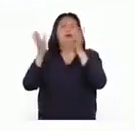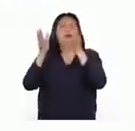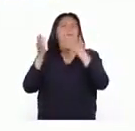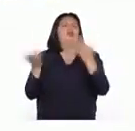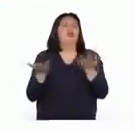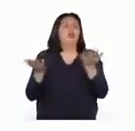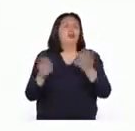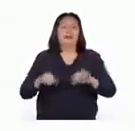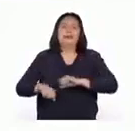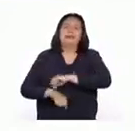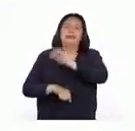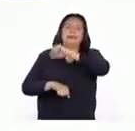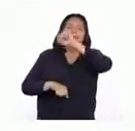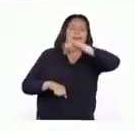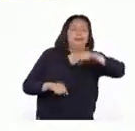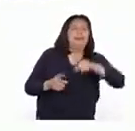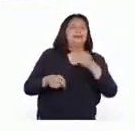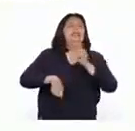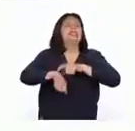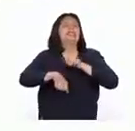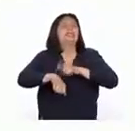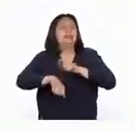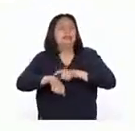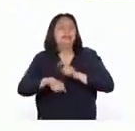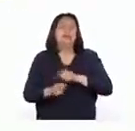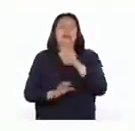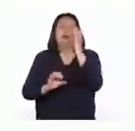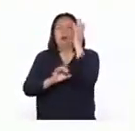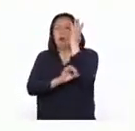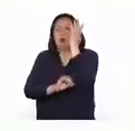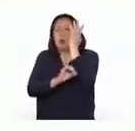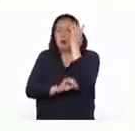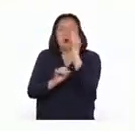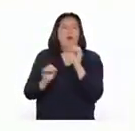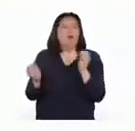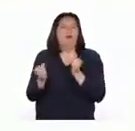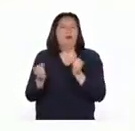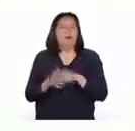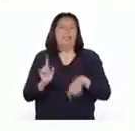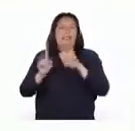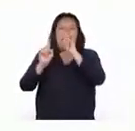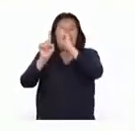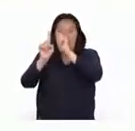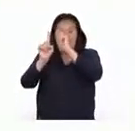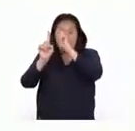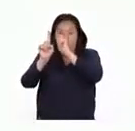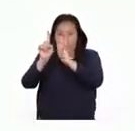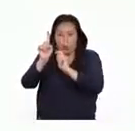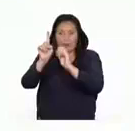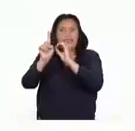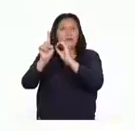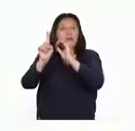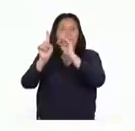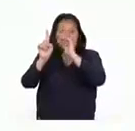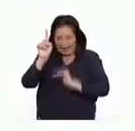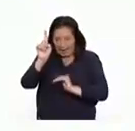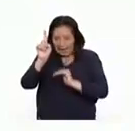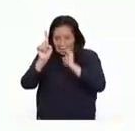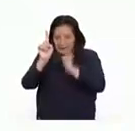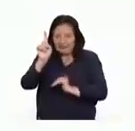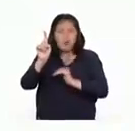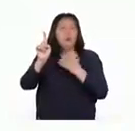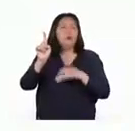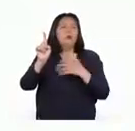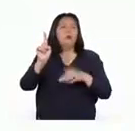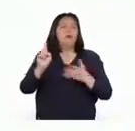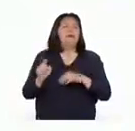las regiones altoandinas en periodos de otoño e invierno. La temperatura desciende por debajo de los 0 grados y